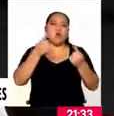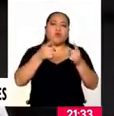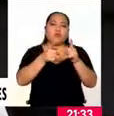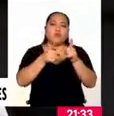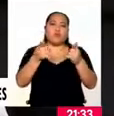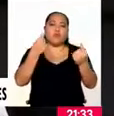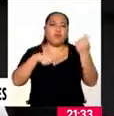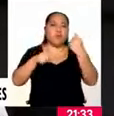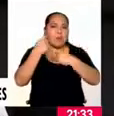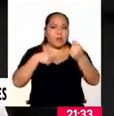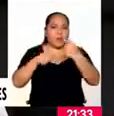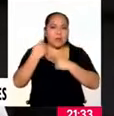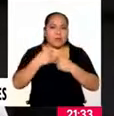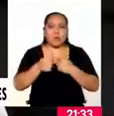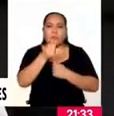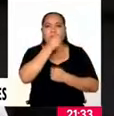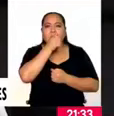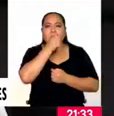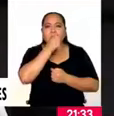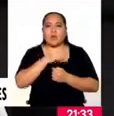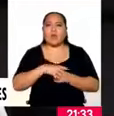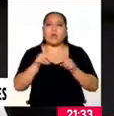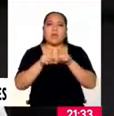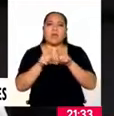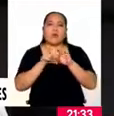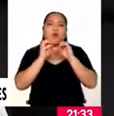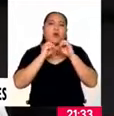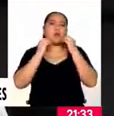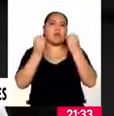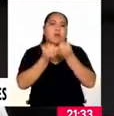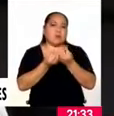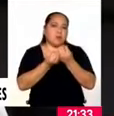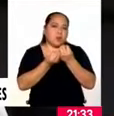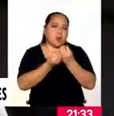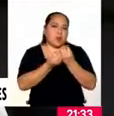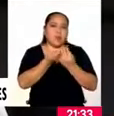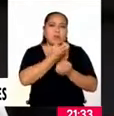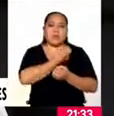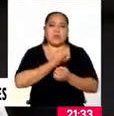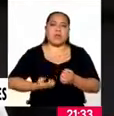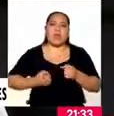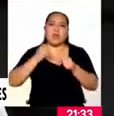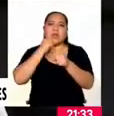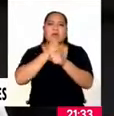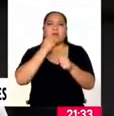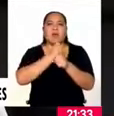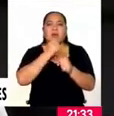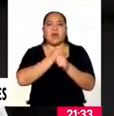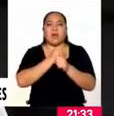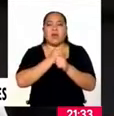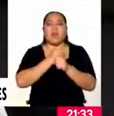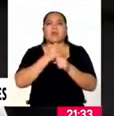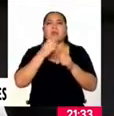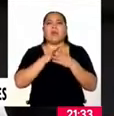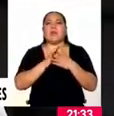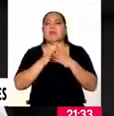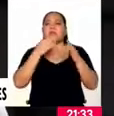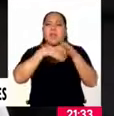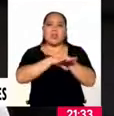privados e incluso a organismos públicos a laborar de manera remota.